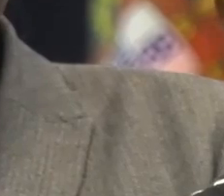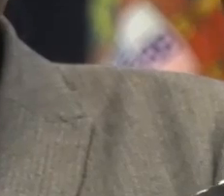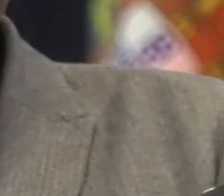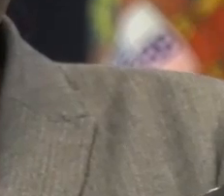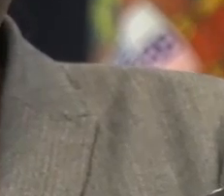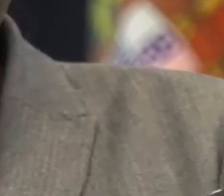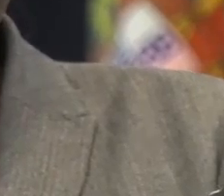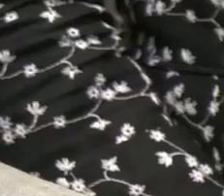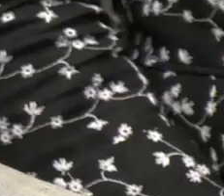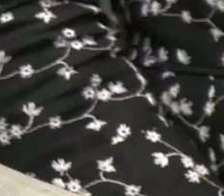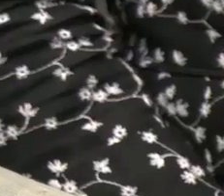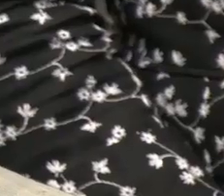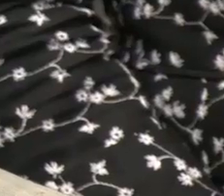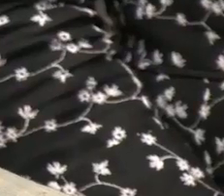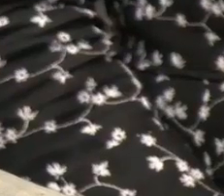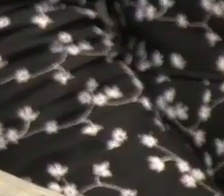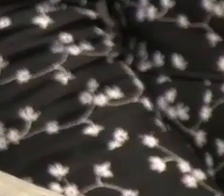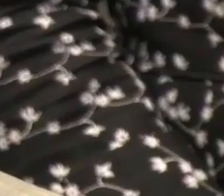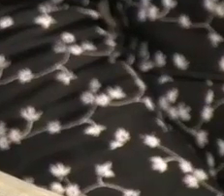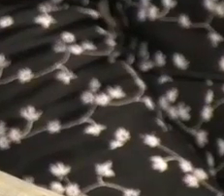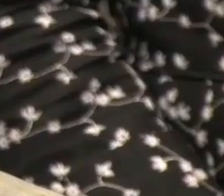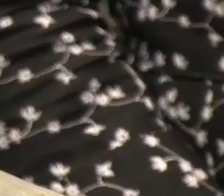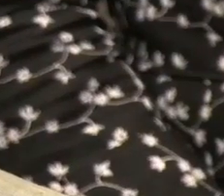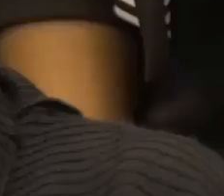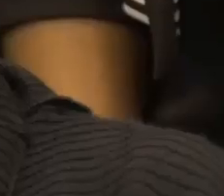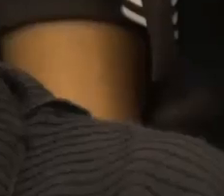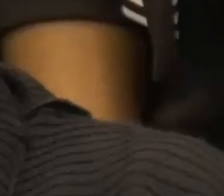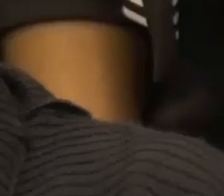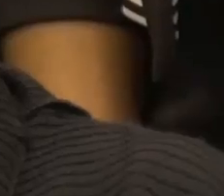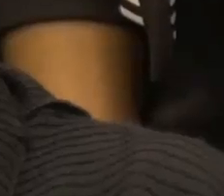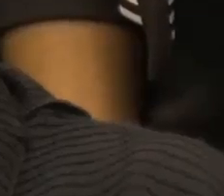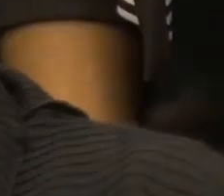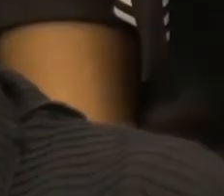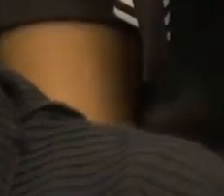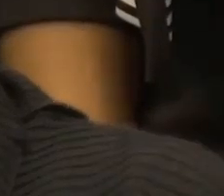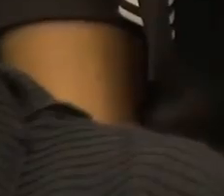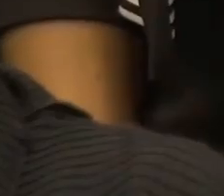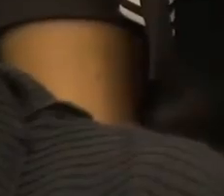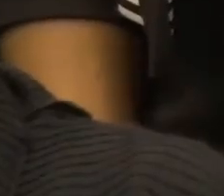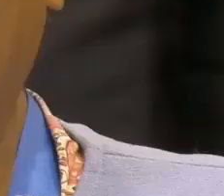Caribe, gracias a la organización del Ministerio de Educación de Bolivia y la